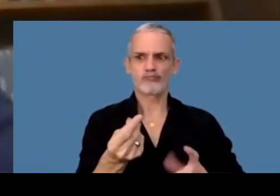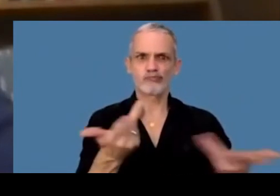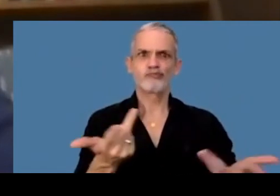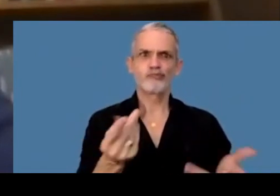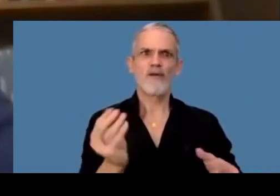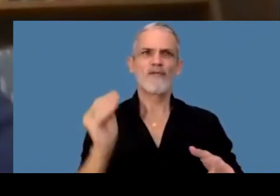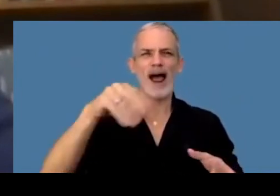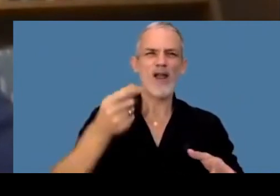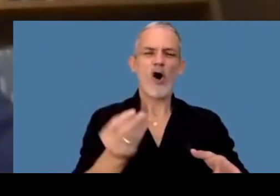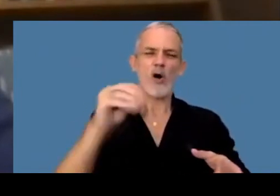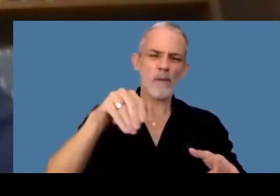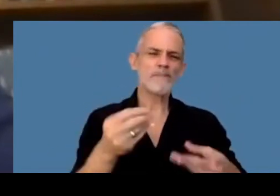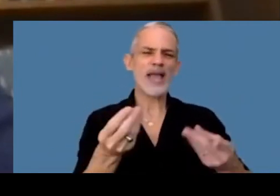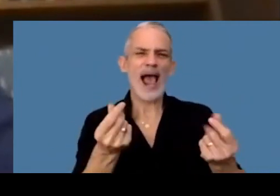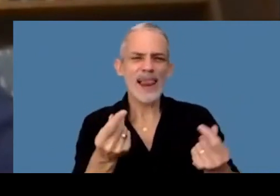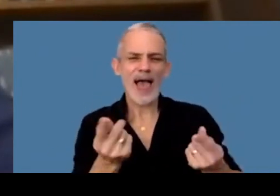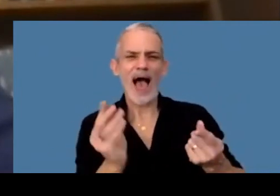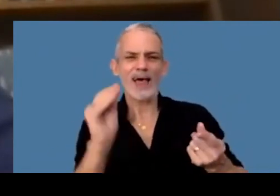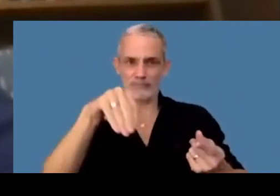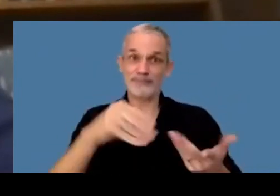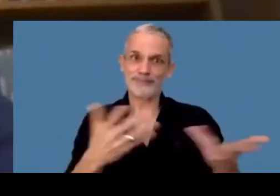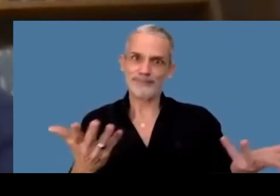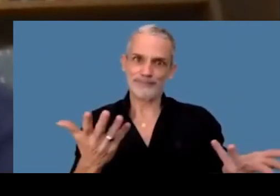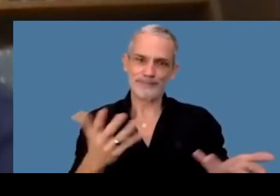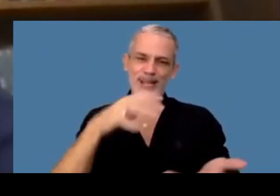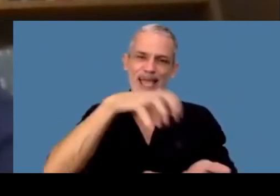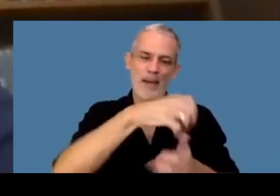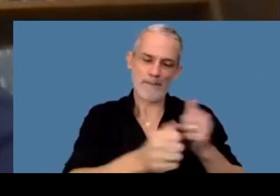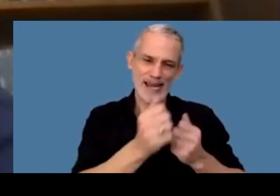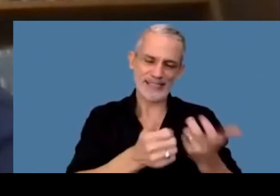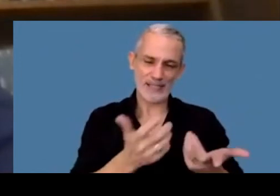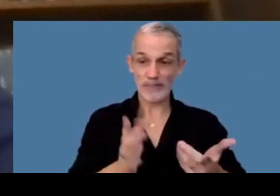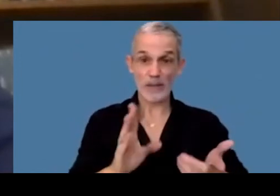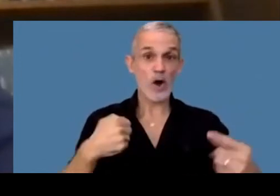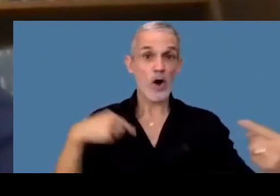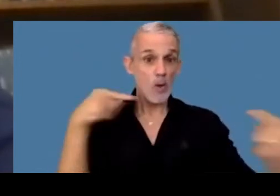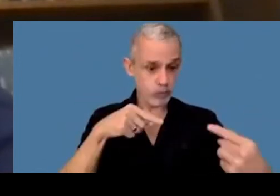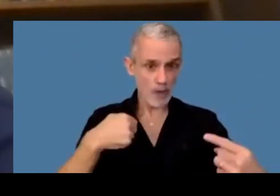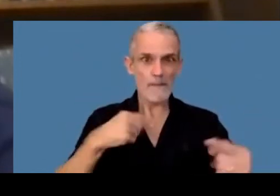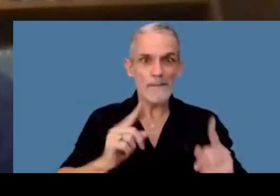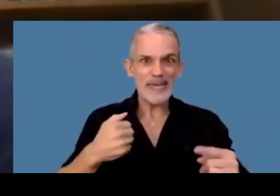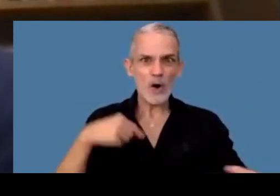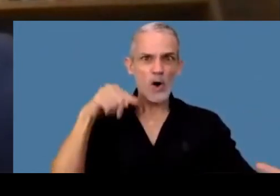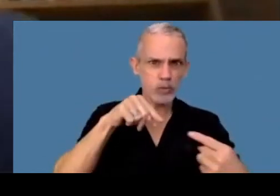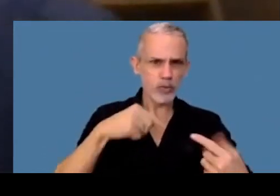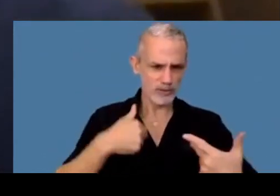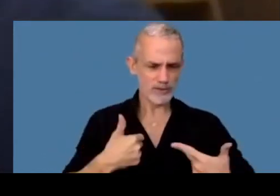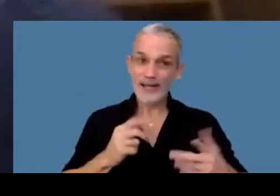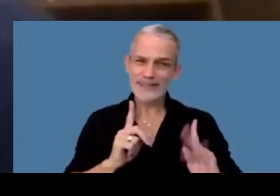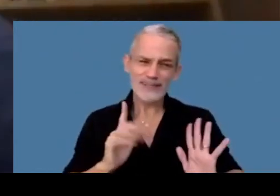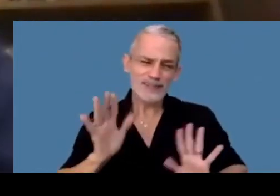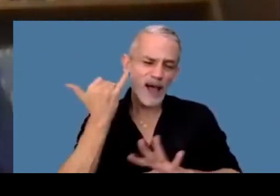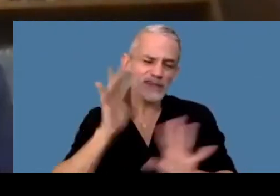de calificación, etc. Pero a todo esto, para contradecirme a mí mismo con lo que estoy diciendo, porque para que vean la complejidad